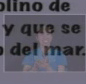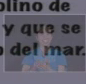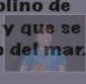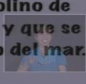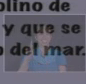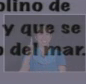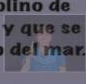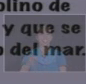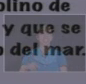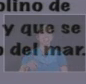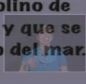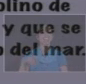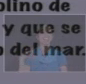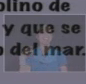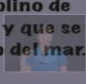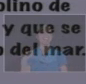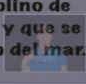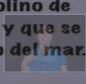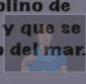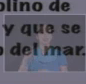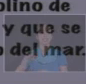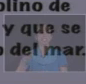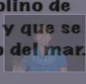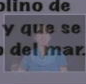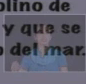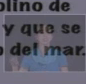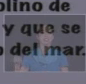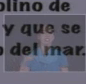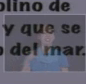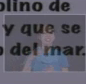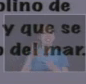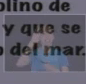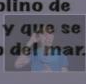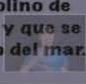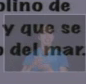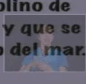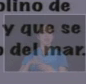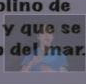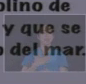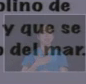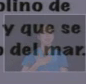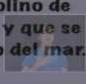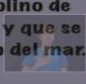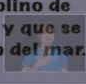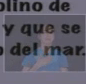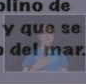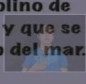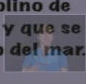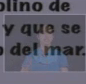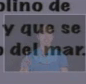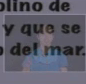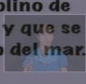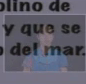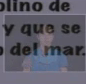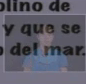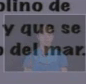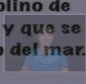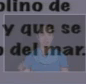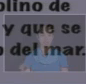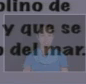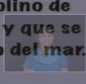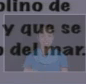le colgaran al cuello una piedra de molino de las que mueve un asno, y que se ahogara